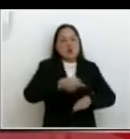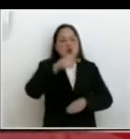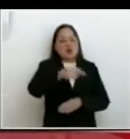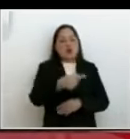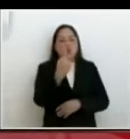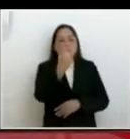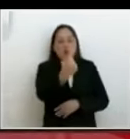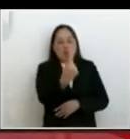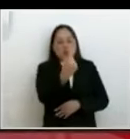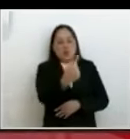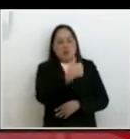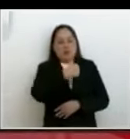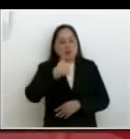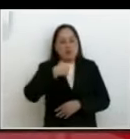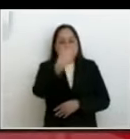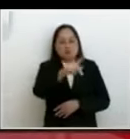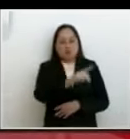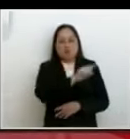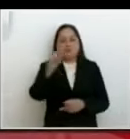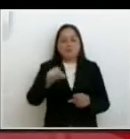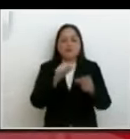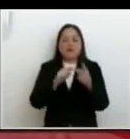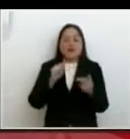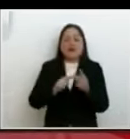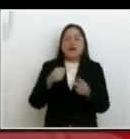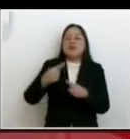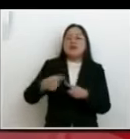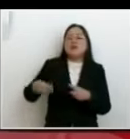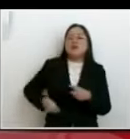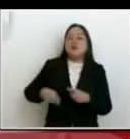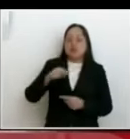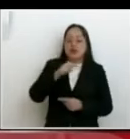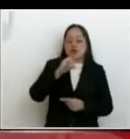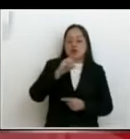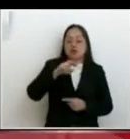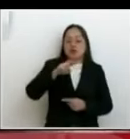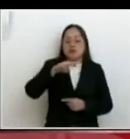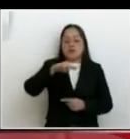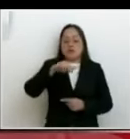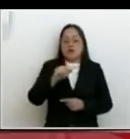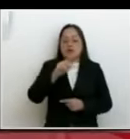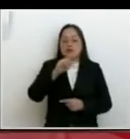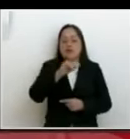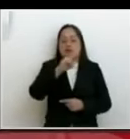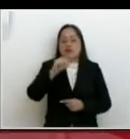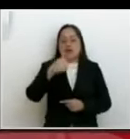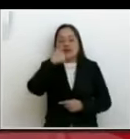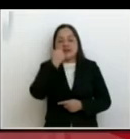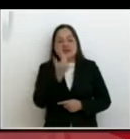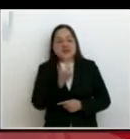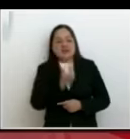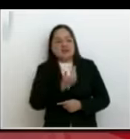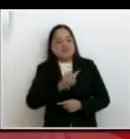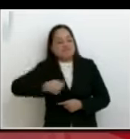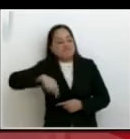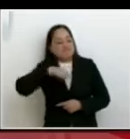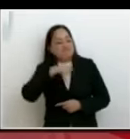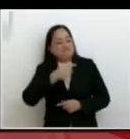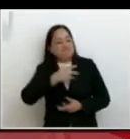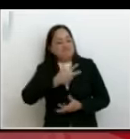sus integrantes. Y en segundo lugar, la señora Norma Piña, que buscó intimidarnos con un